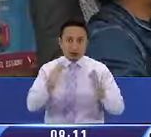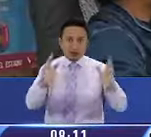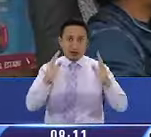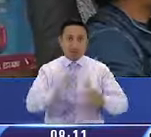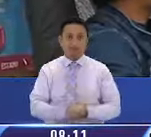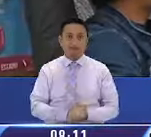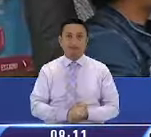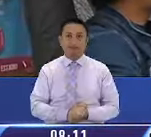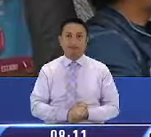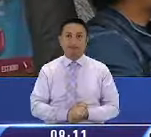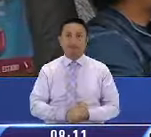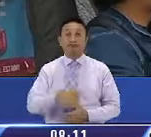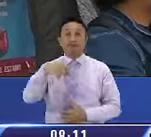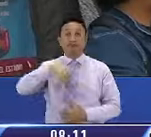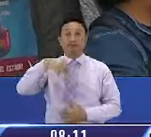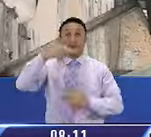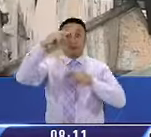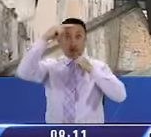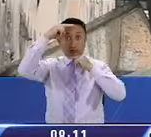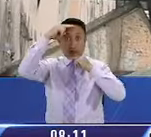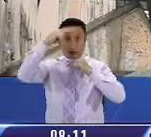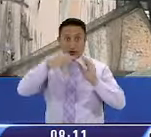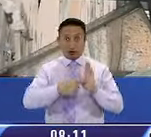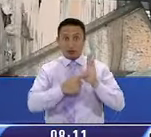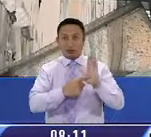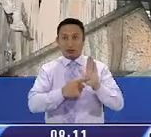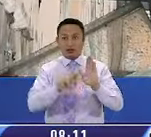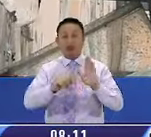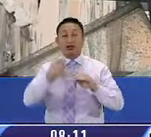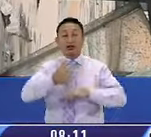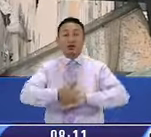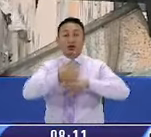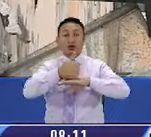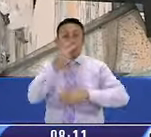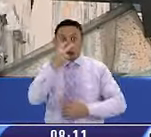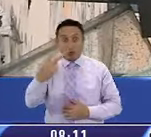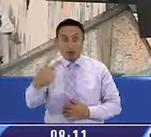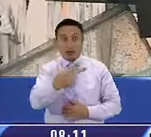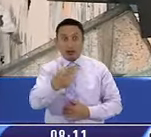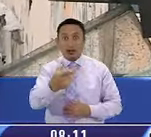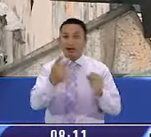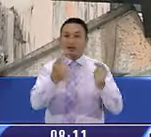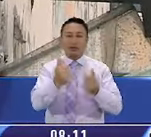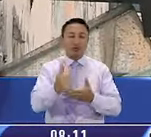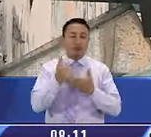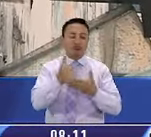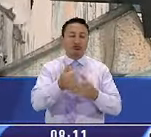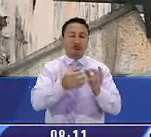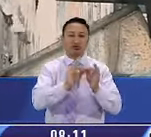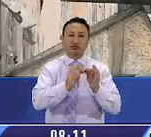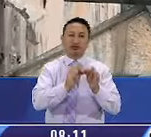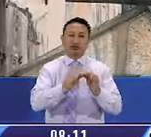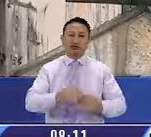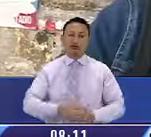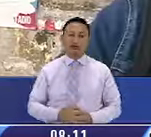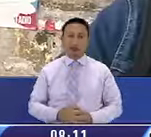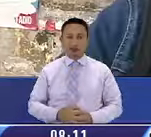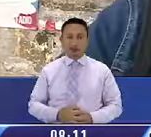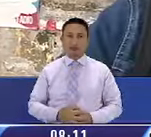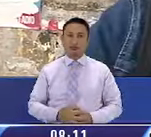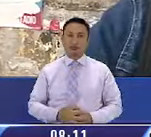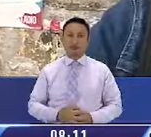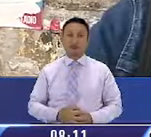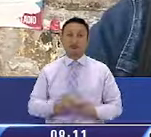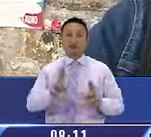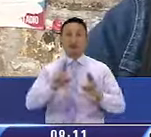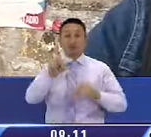ello y más, a través de nuestro noticiero, buscan llegar a las autoridades competentes y la parada pueda ser reparada. Esperemos que